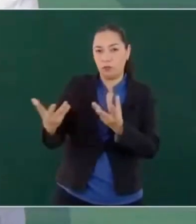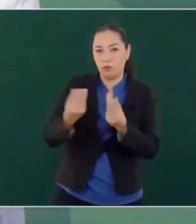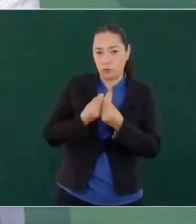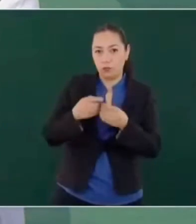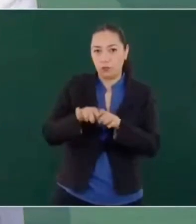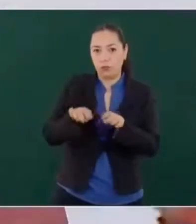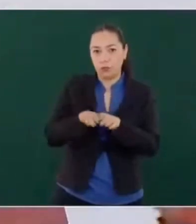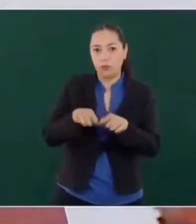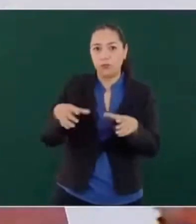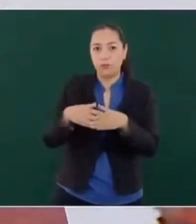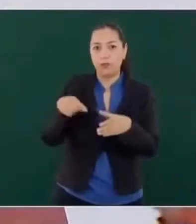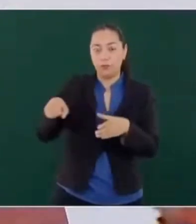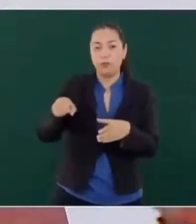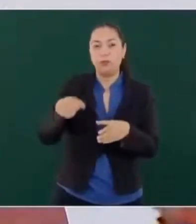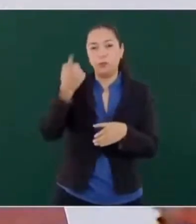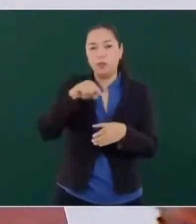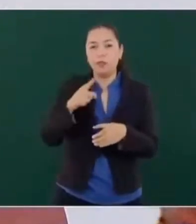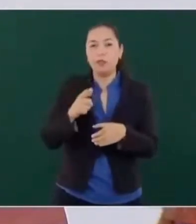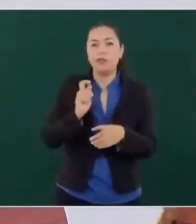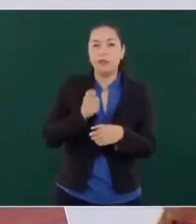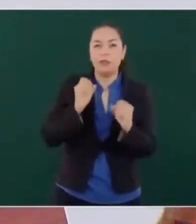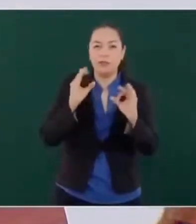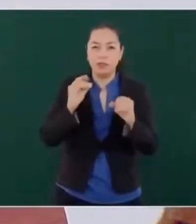al Centro de Espionaje de Salinas.